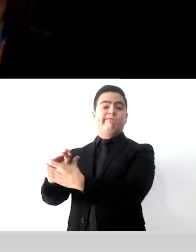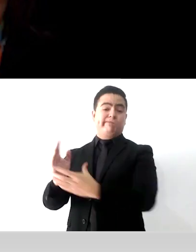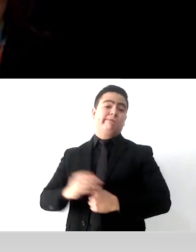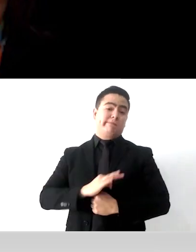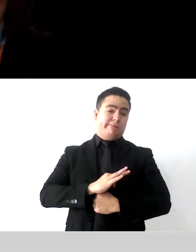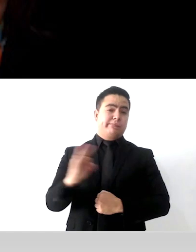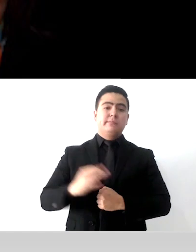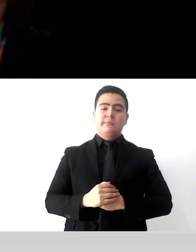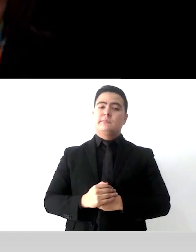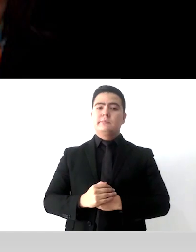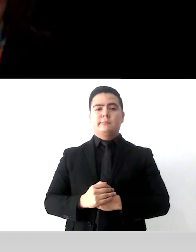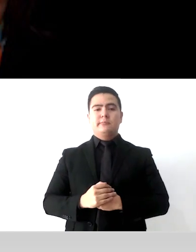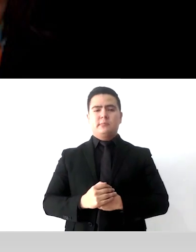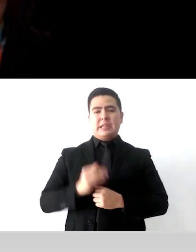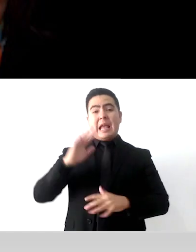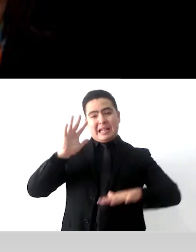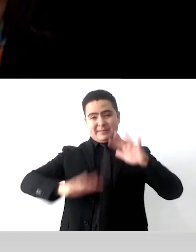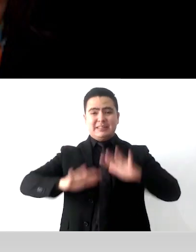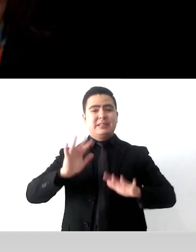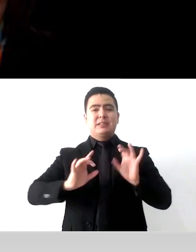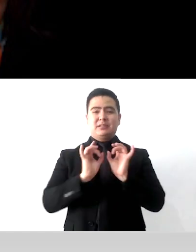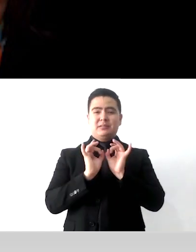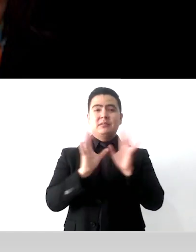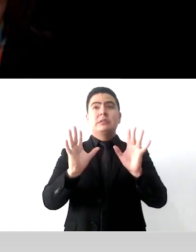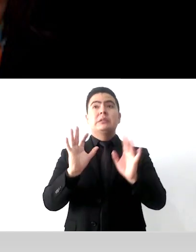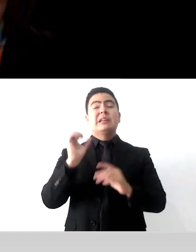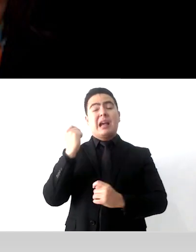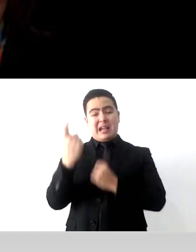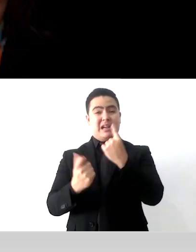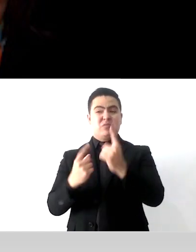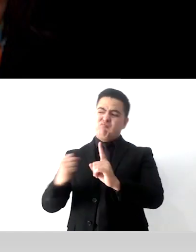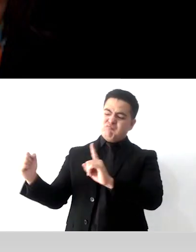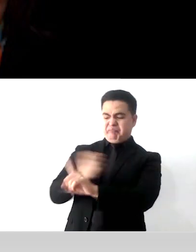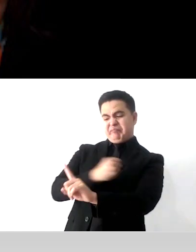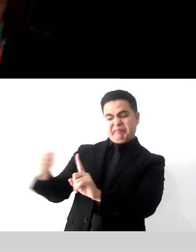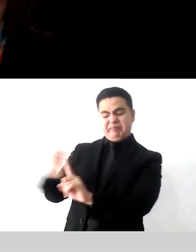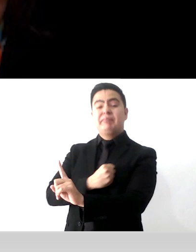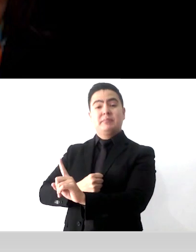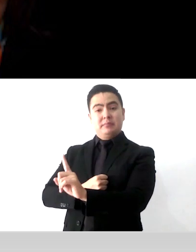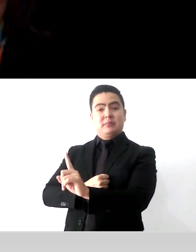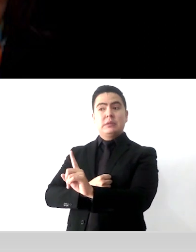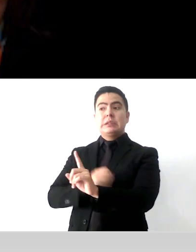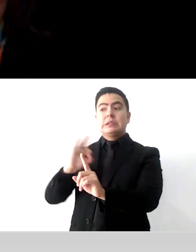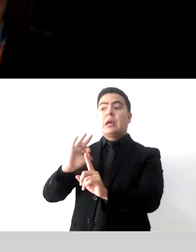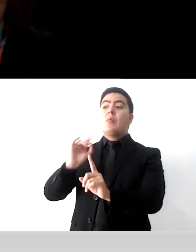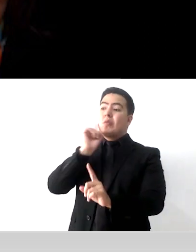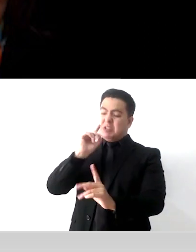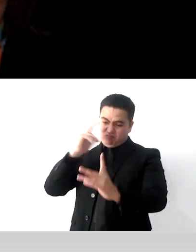Presidenta, desafortunadamente también hay casos de violencia física. Sí, claro. Se ha llegado hasta la muerte.